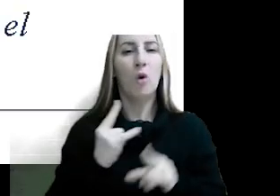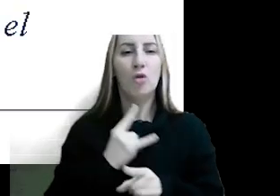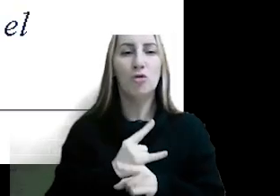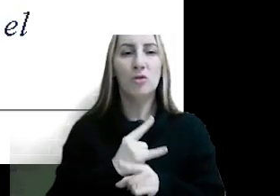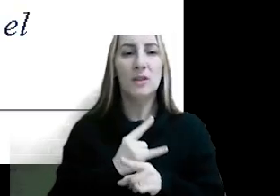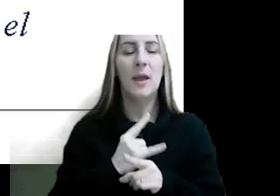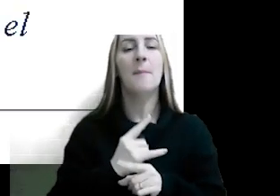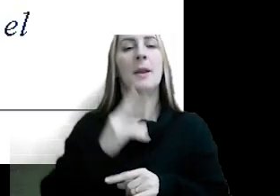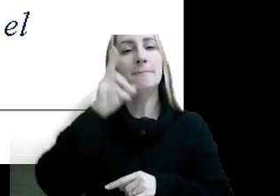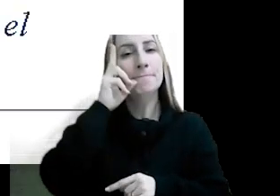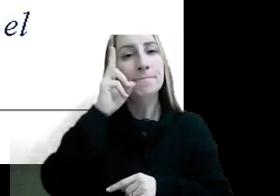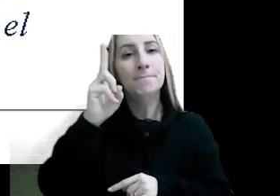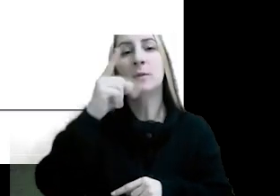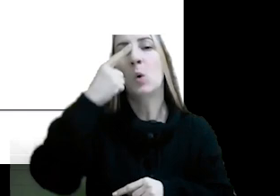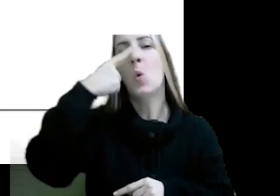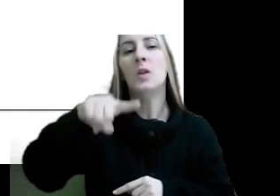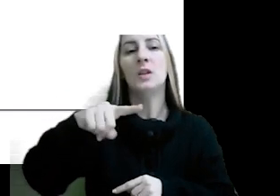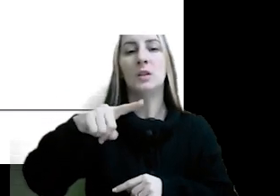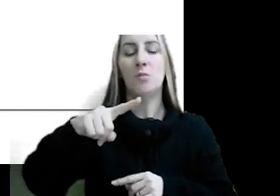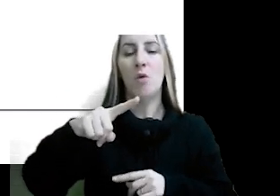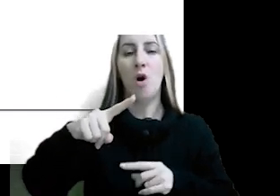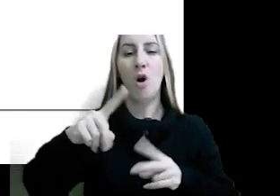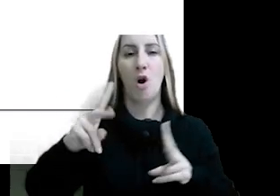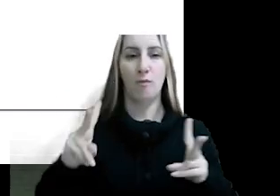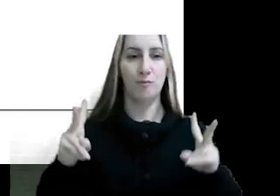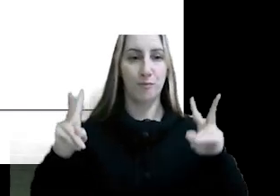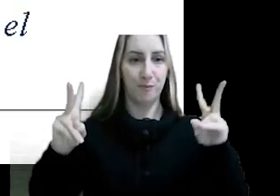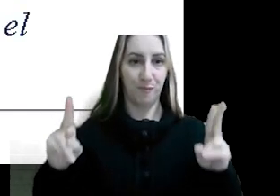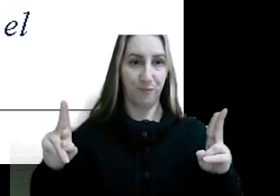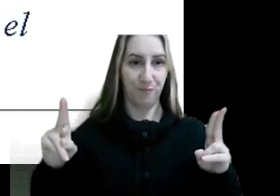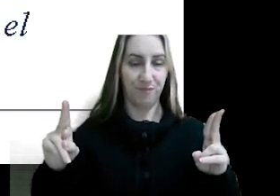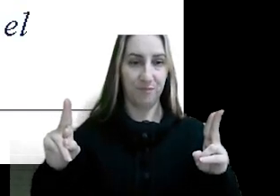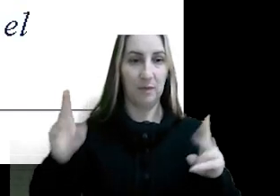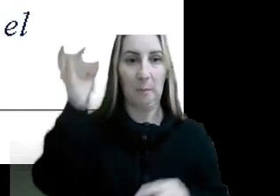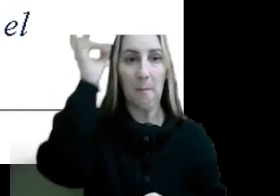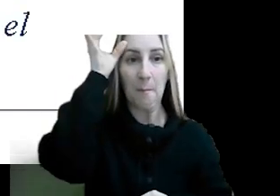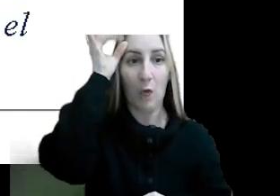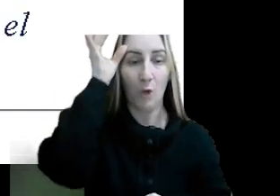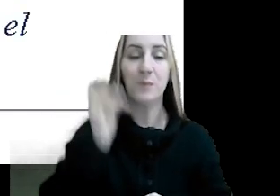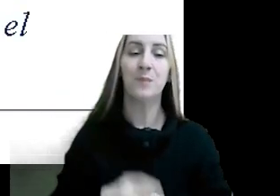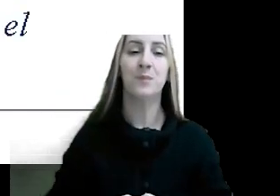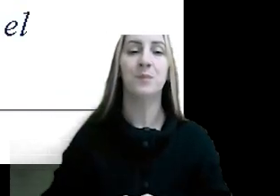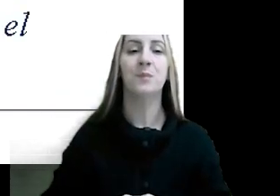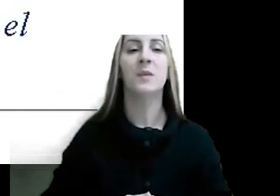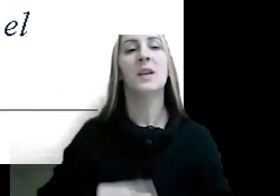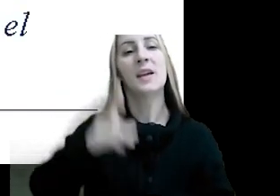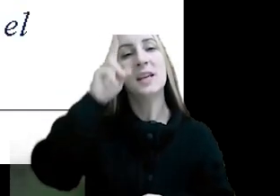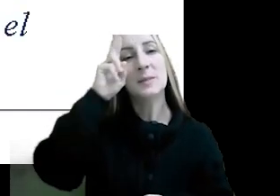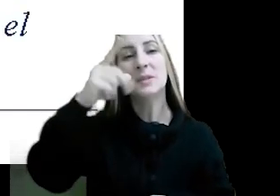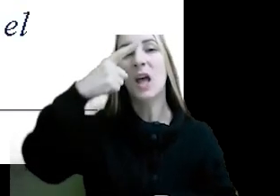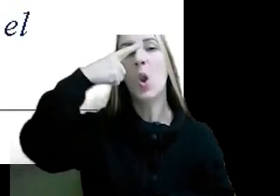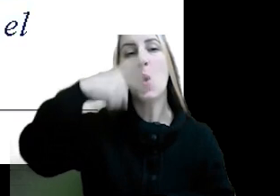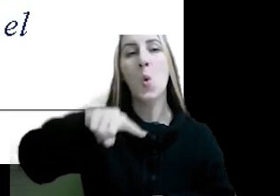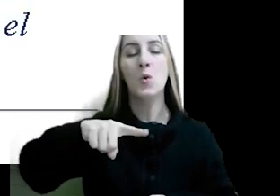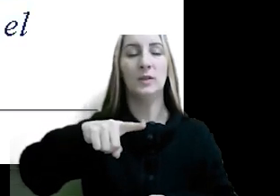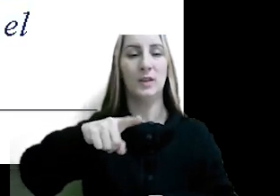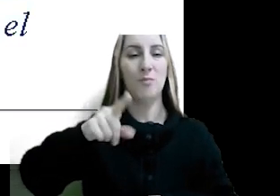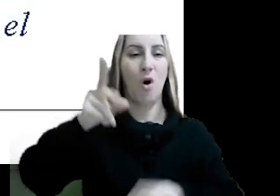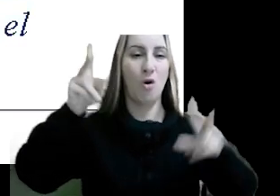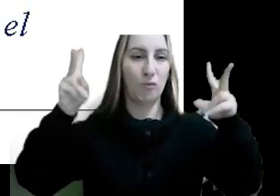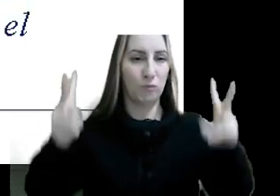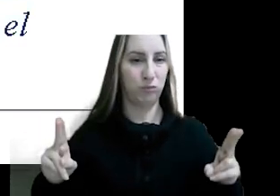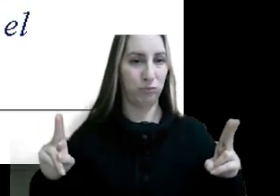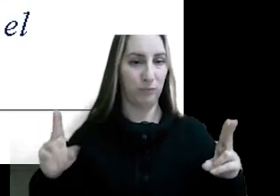respetar el último corte, perdonen, sí. Vamos a respetar el último corte, en